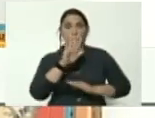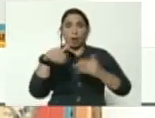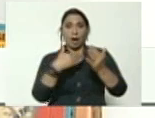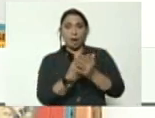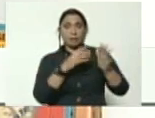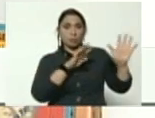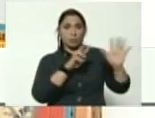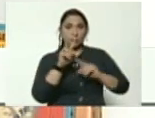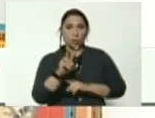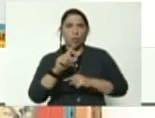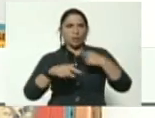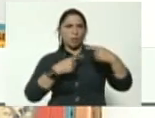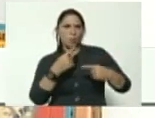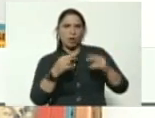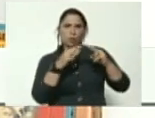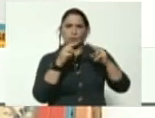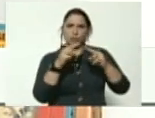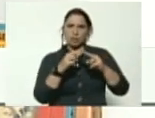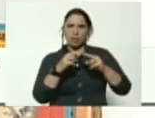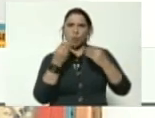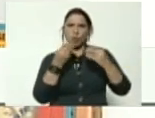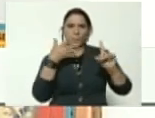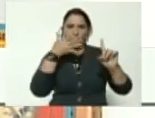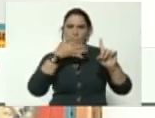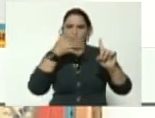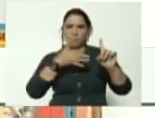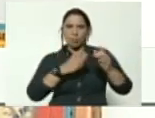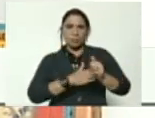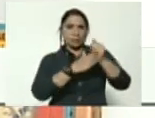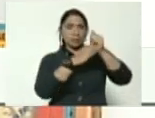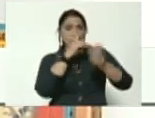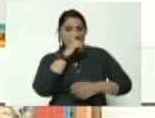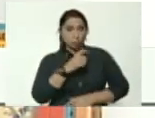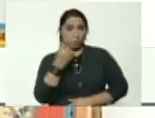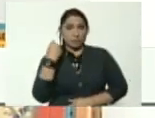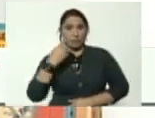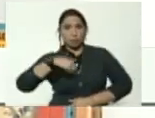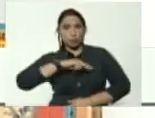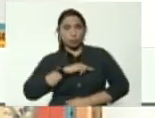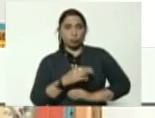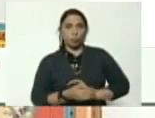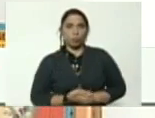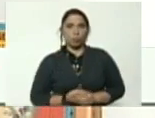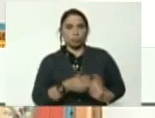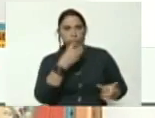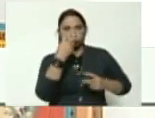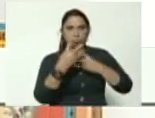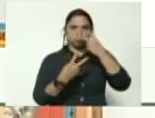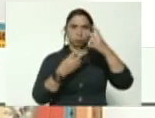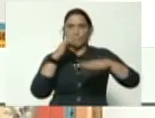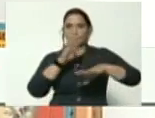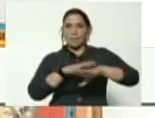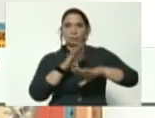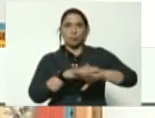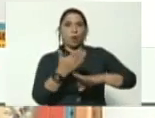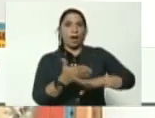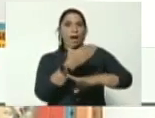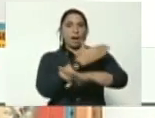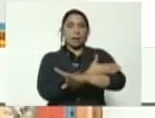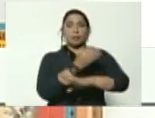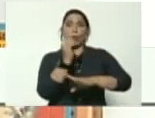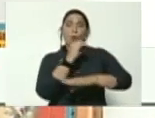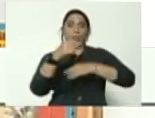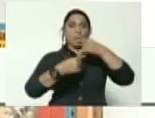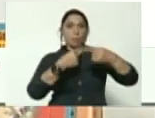del líder ya del 83 al 89. El año pasado nos paseamos por todos los sucesos previos y los que ocurrieron